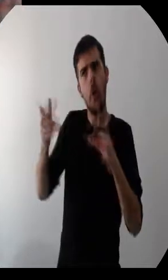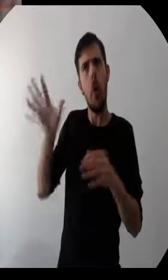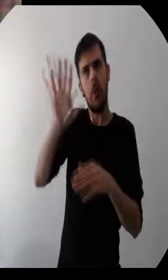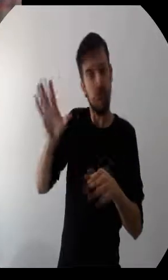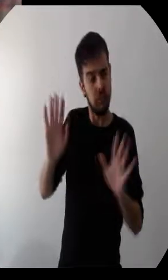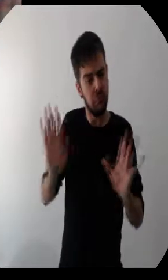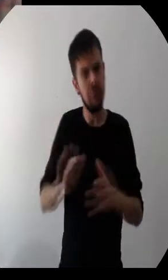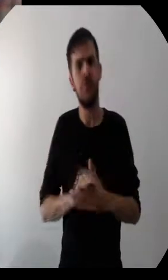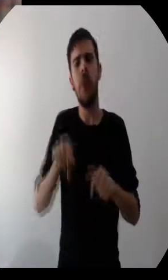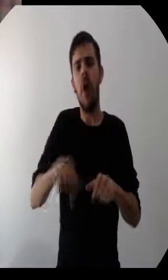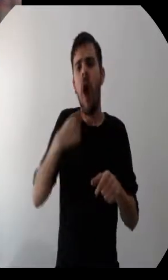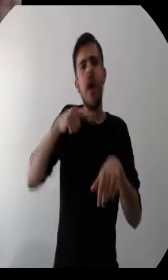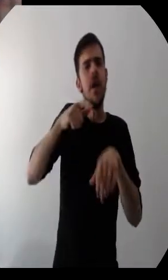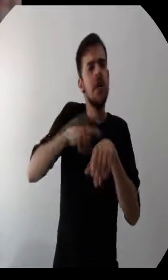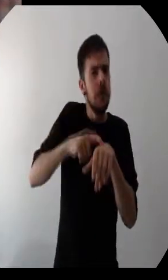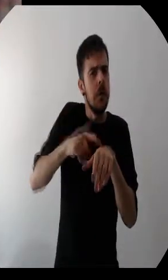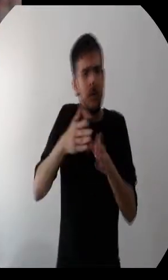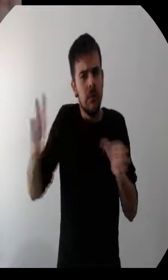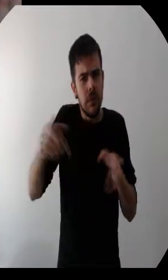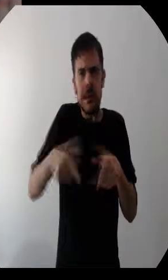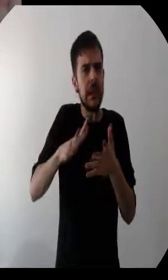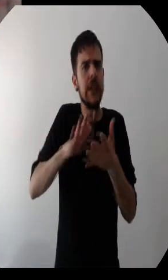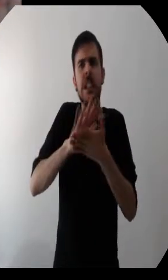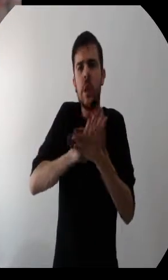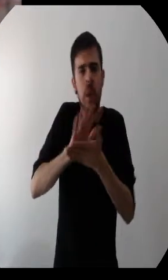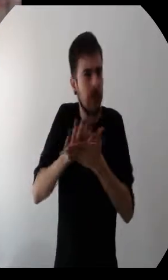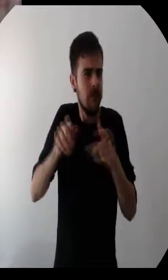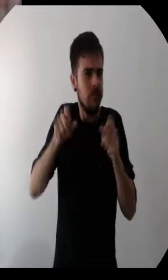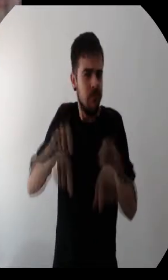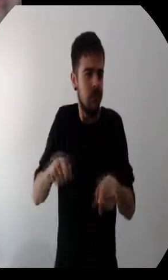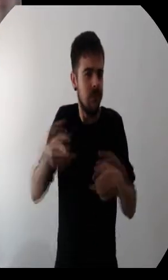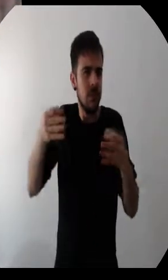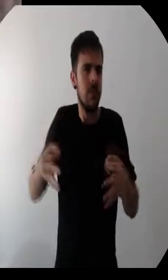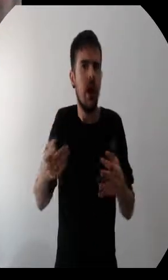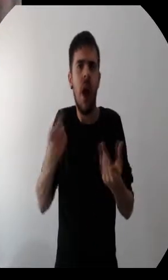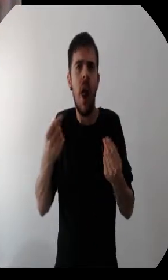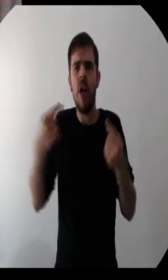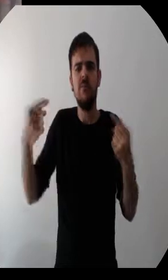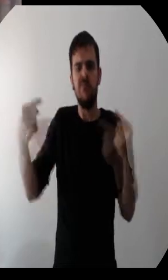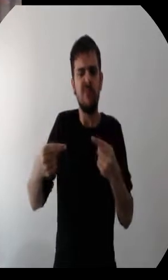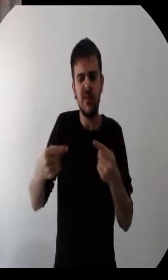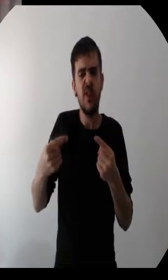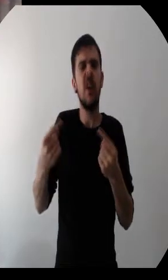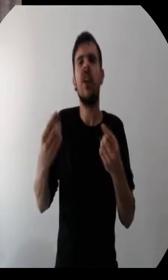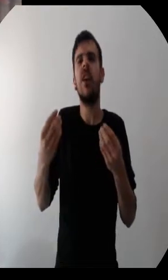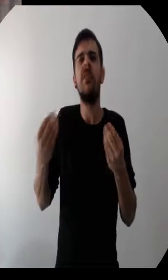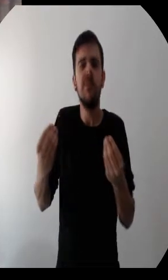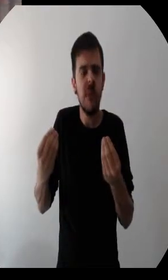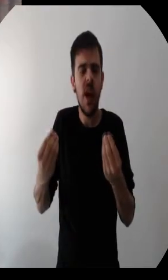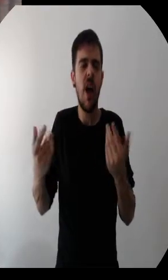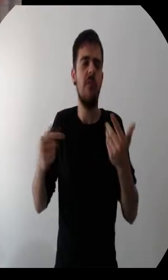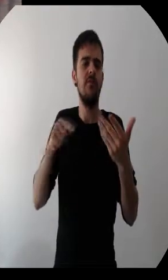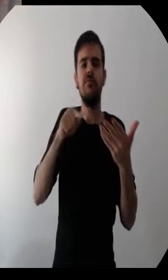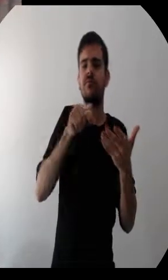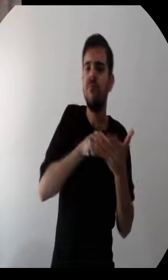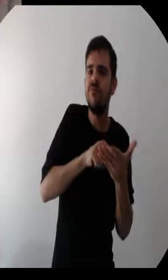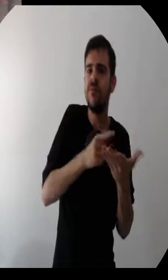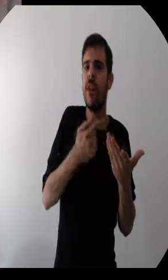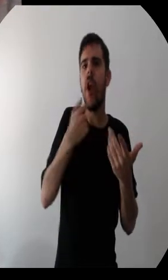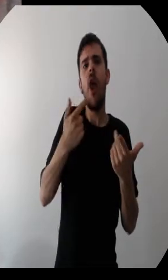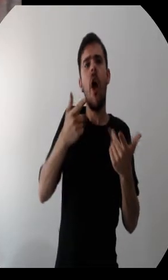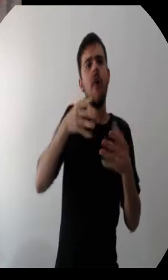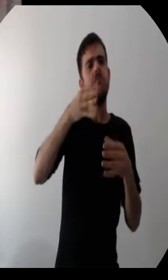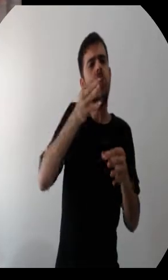día se encuentran ante una circunstancia, diríamos que es particular del tiempo que vivimos, que es la tensión o la contradicción